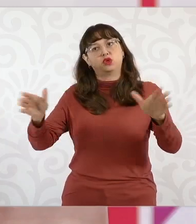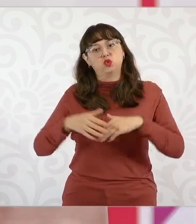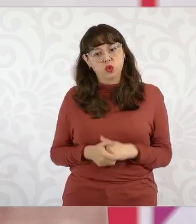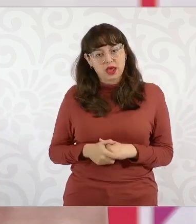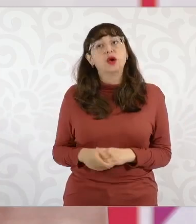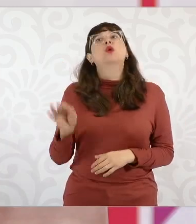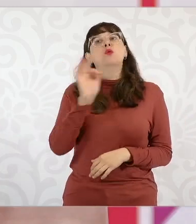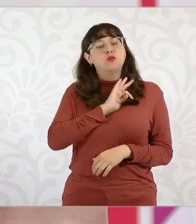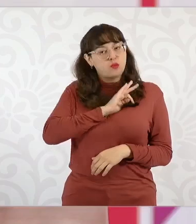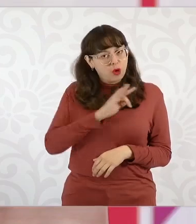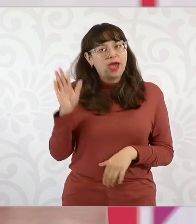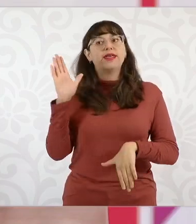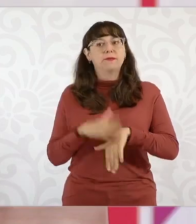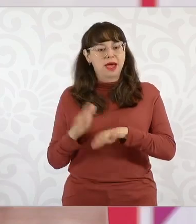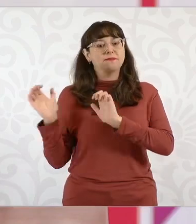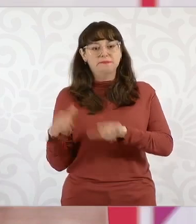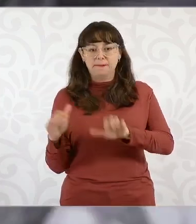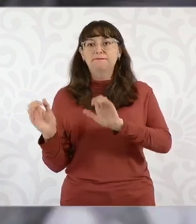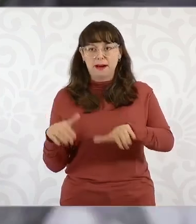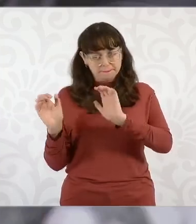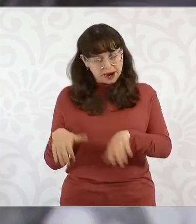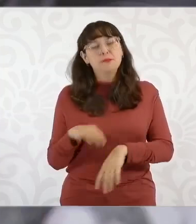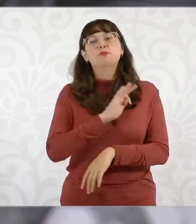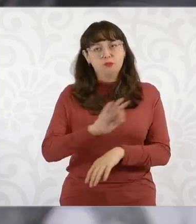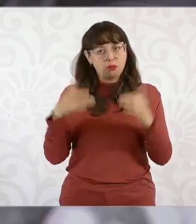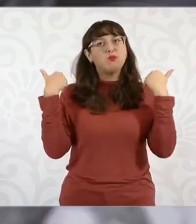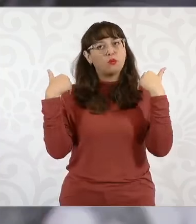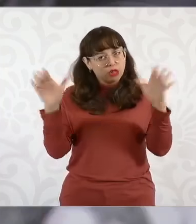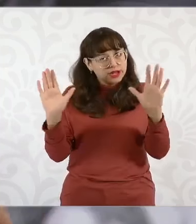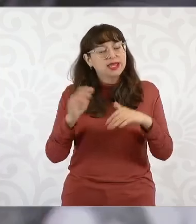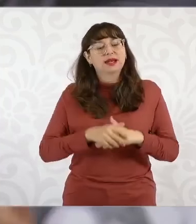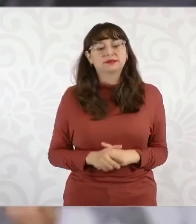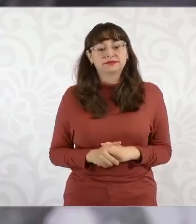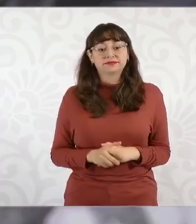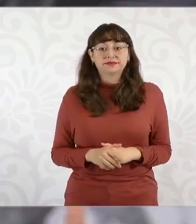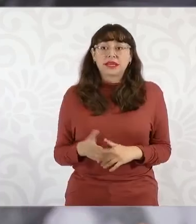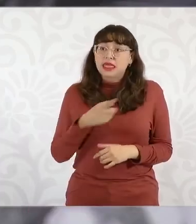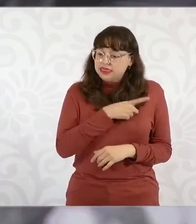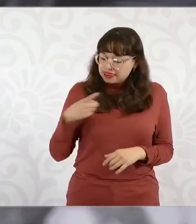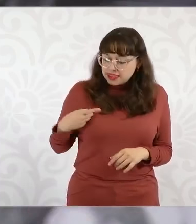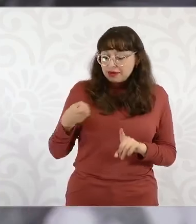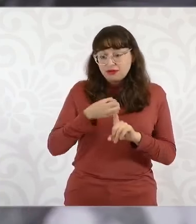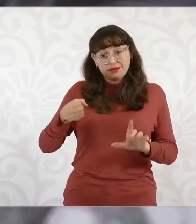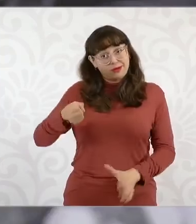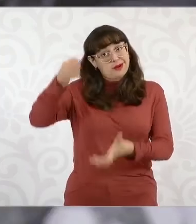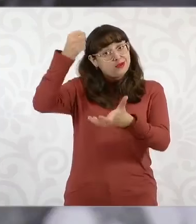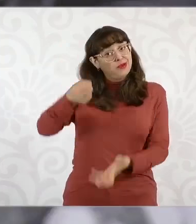Tienen la posibilidad de hacerlo. La verdad, es nada más cuestión de reorientar el